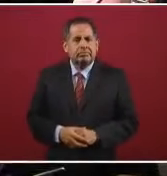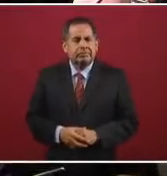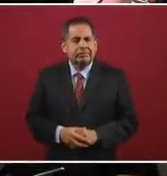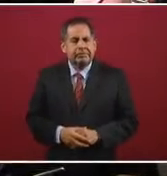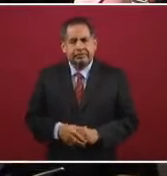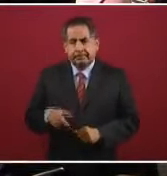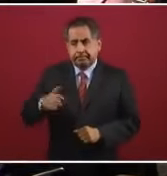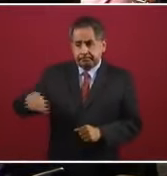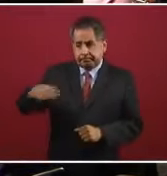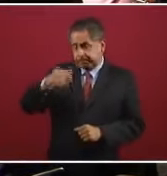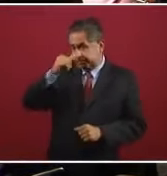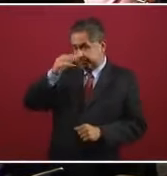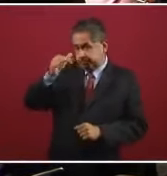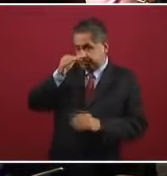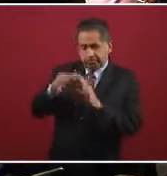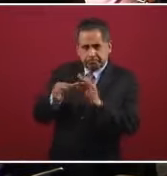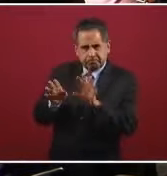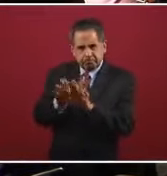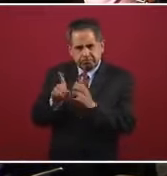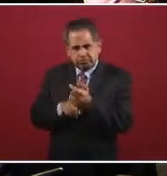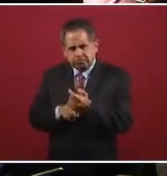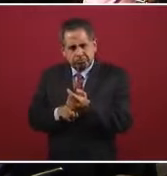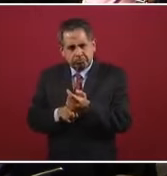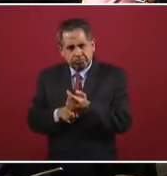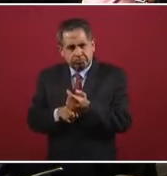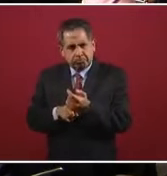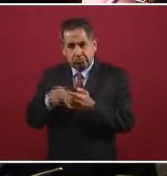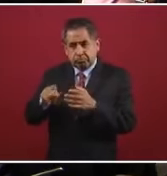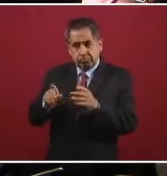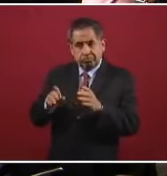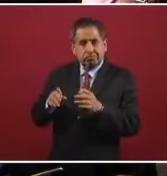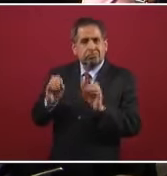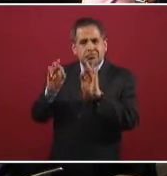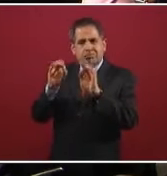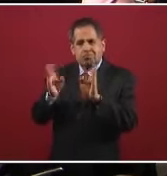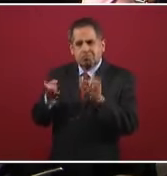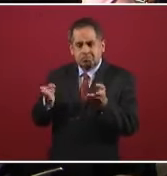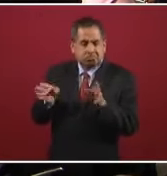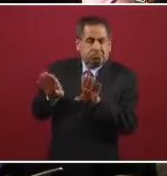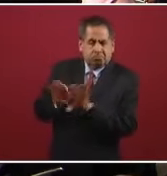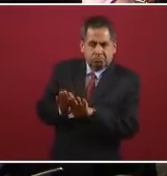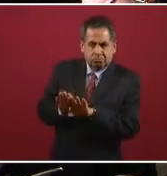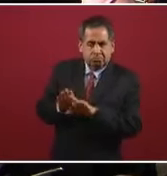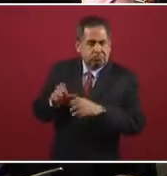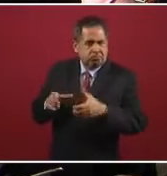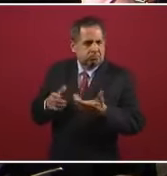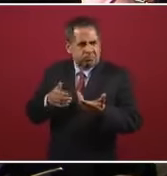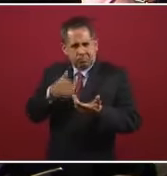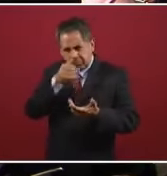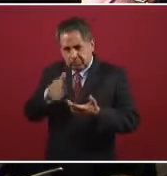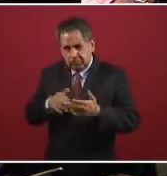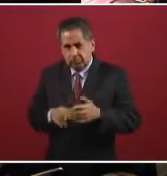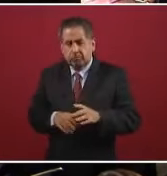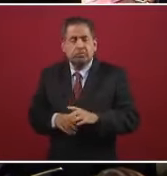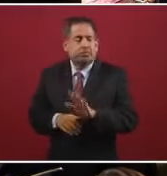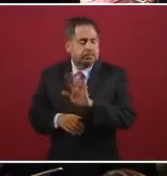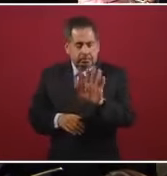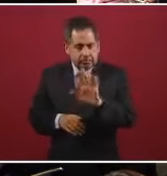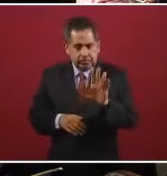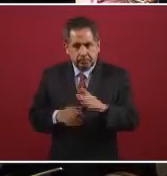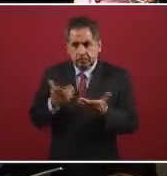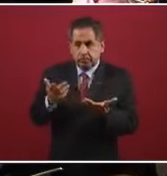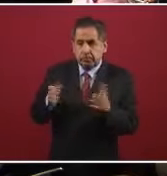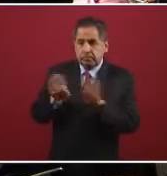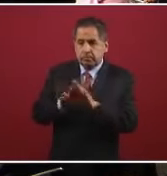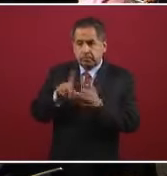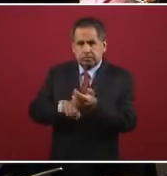estas protestas se ha tenido que cerrar la estación migratoria. Si tienen esta han hecho cierres parciales